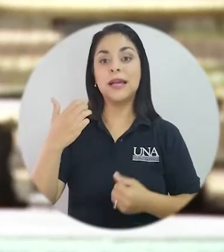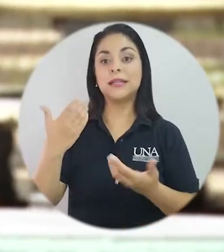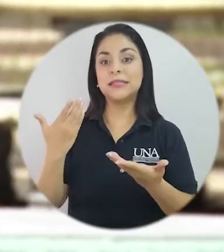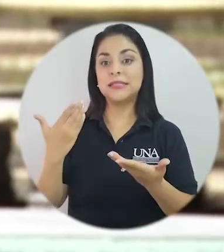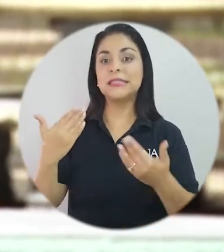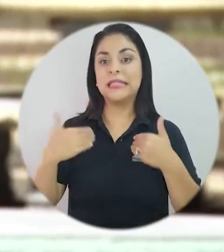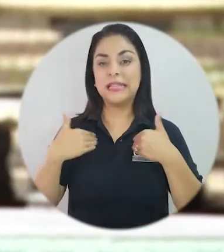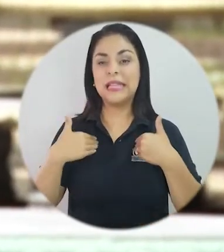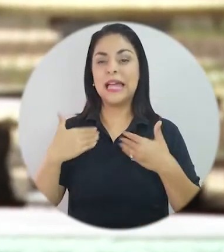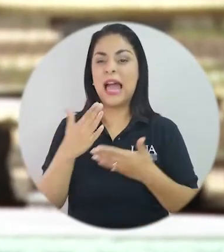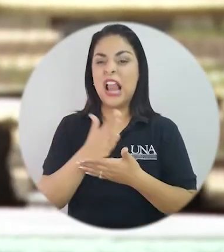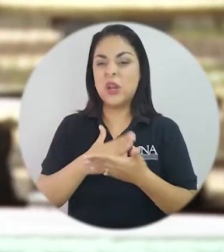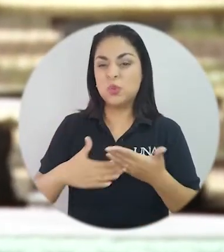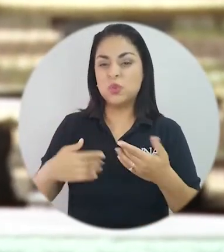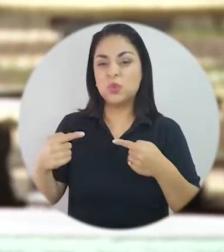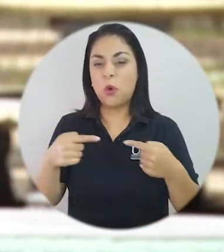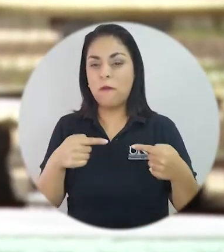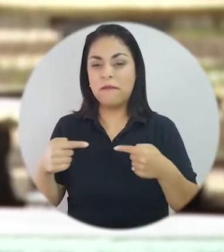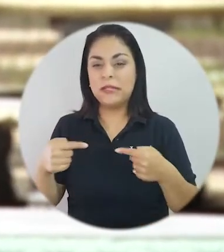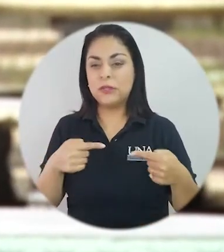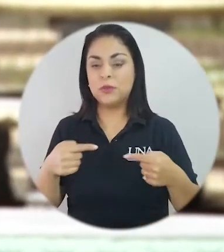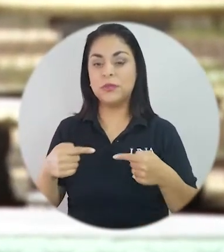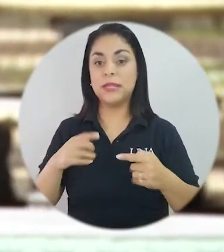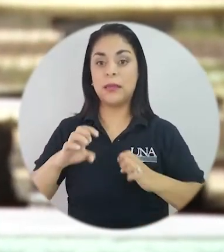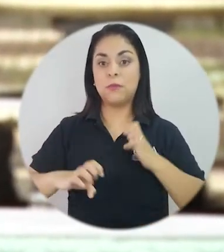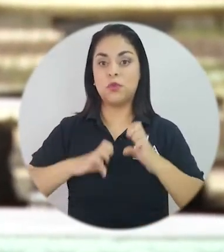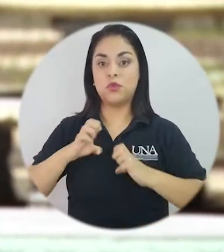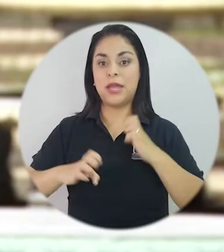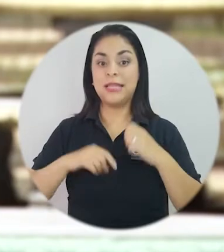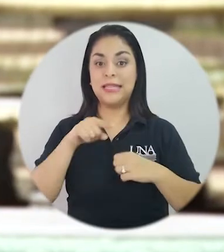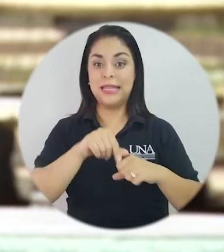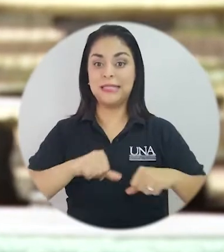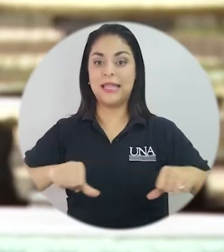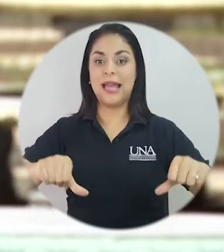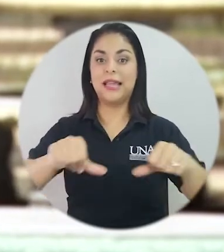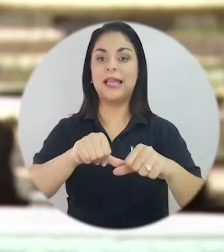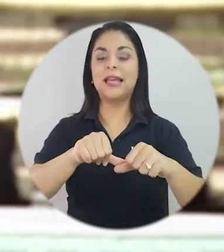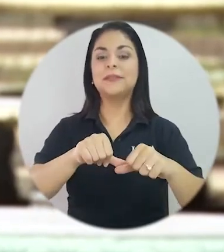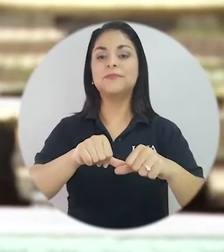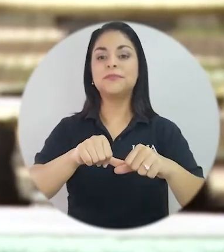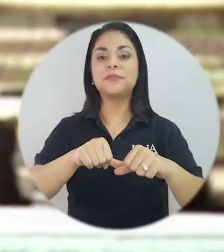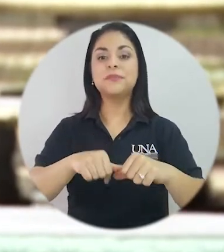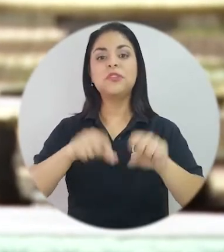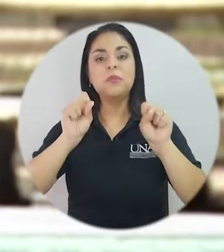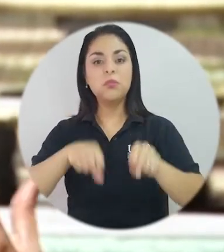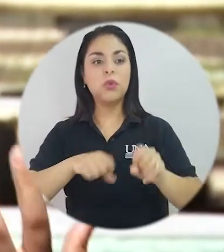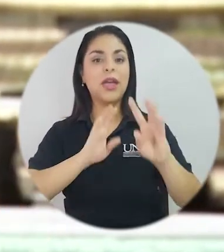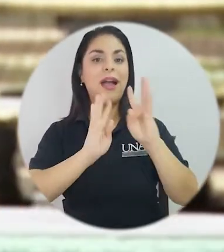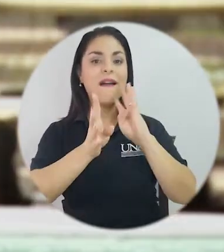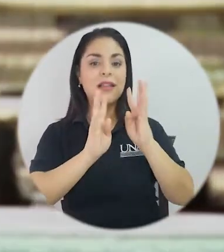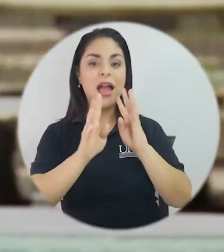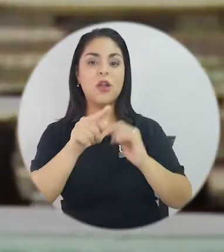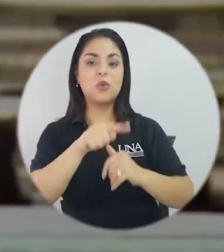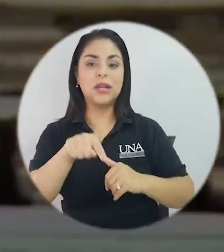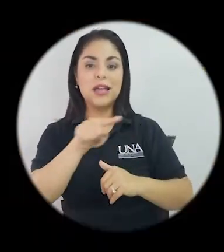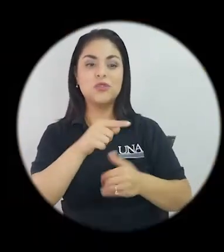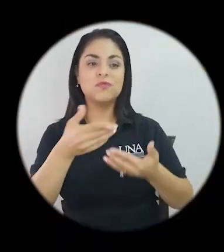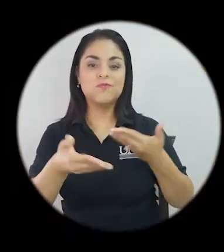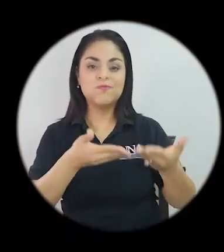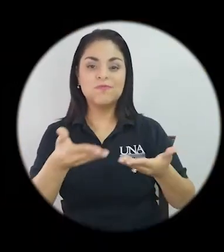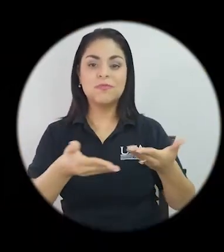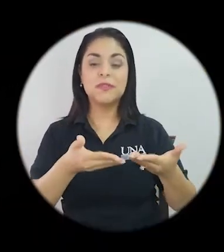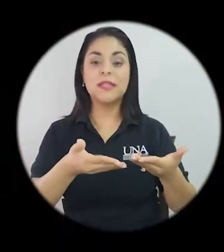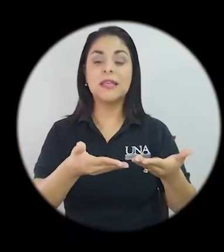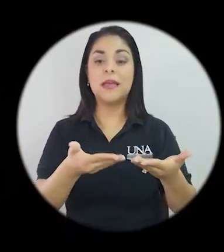llegar, ¿verdad?, con ciertos conflictos emocionales a esa área y pues que te lo puedas conversarlos, puedes